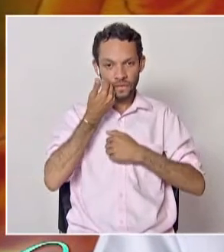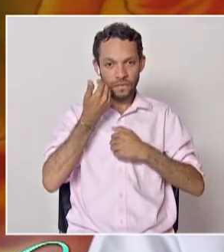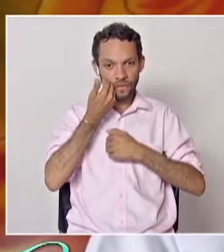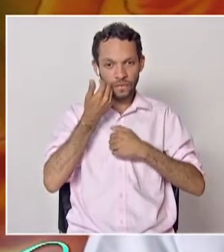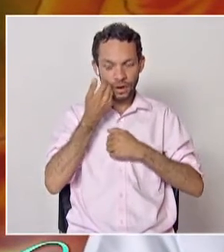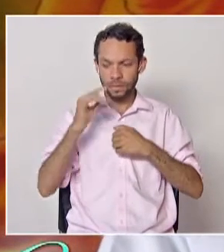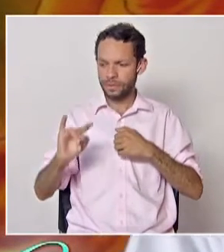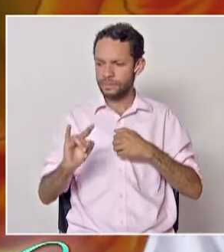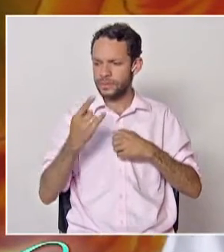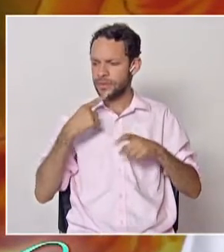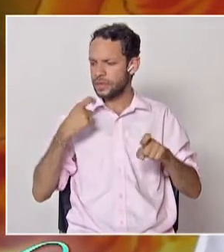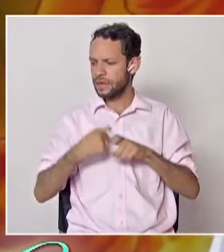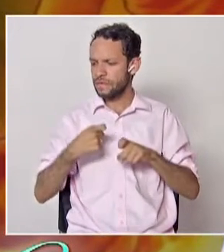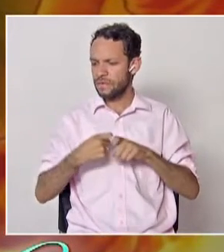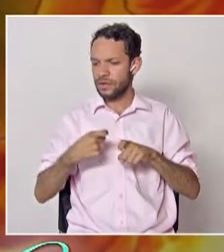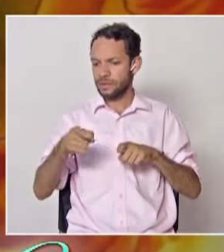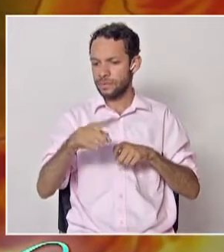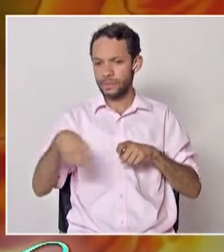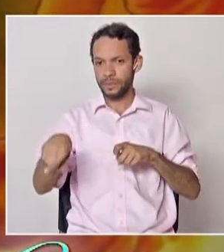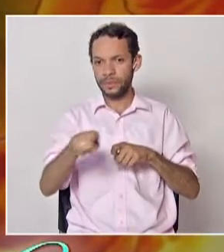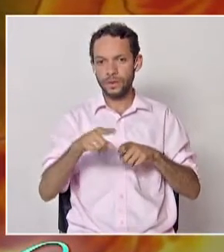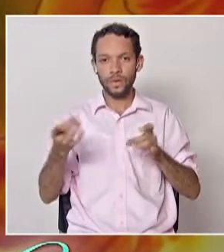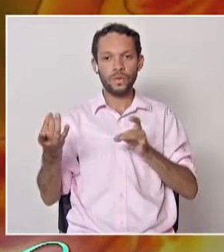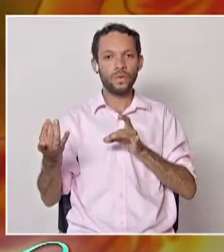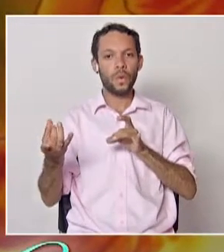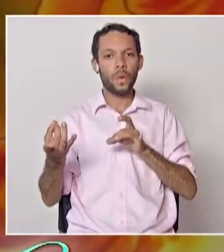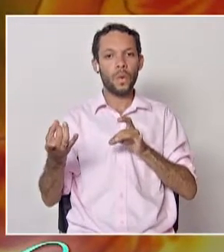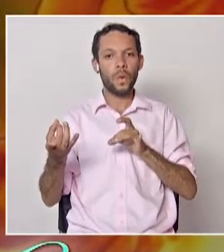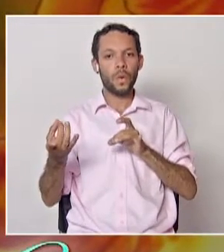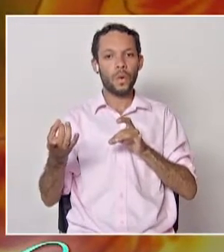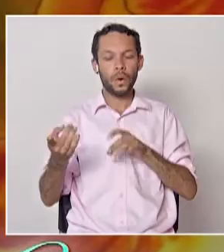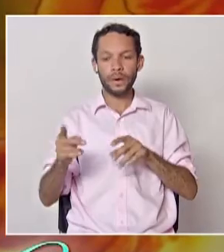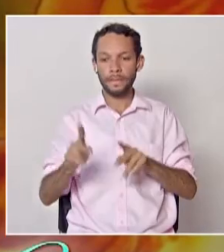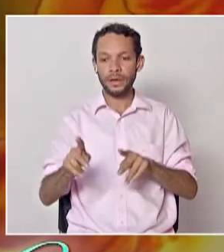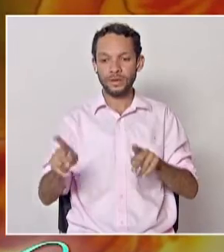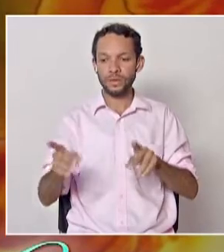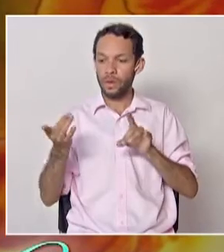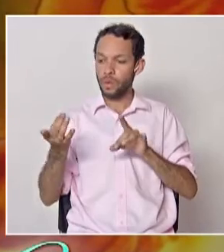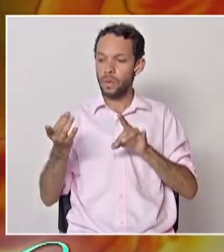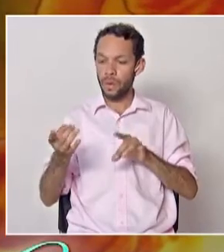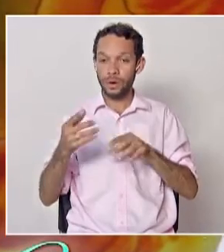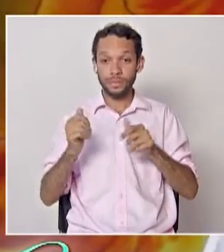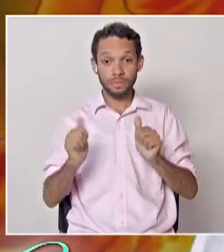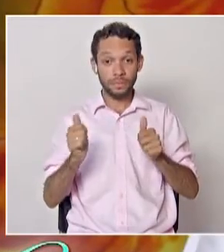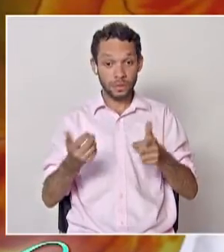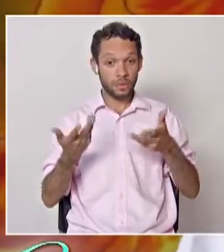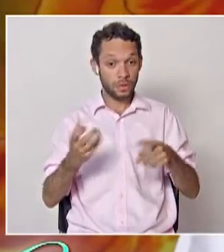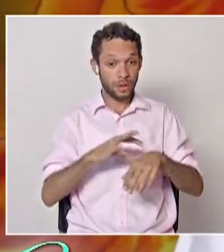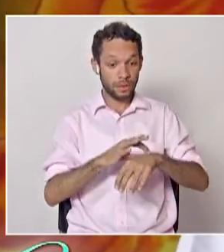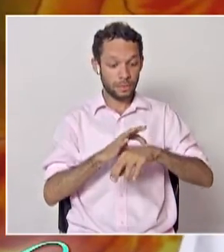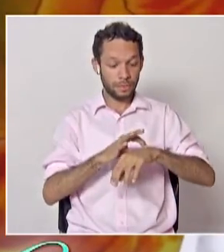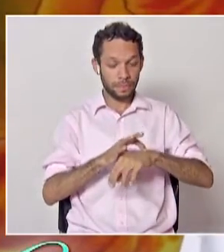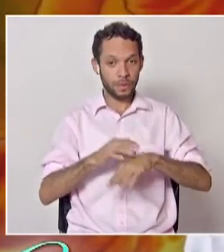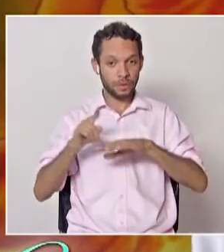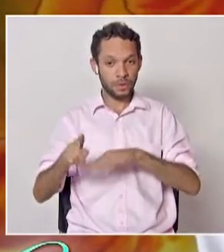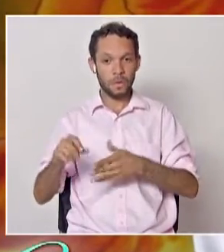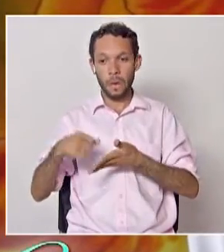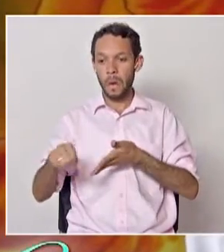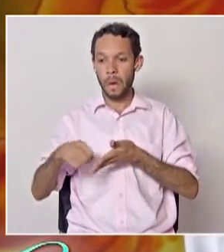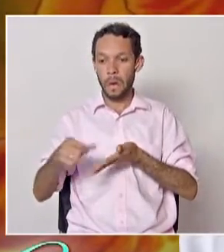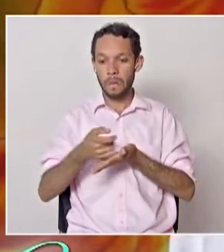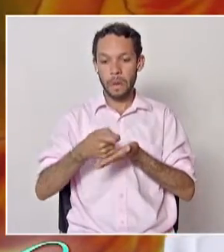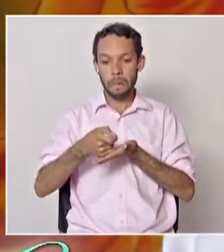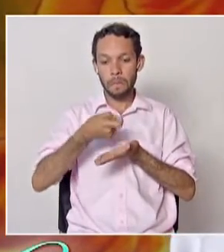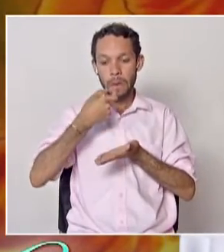más automedicadas están, y es el dolor. Y si cualquiera de ustedes quiere ser médico, compran un vademecum y simplemente ahí